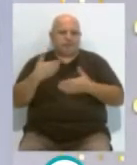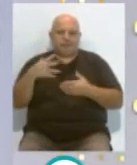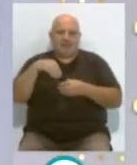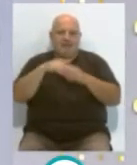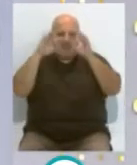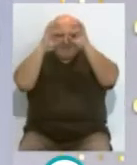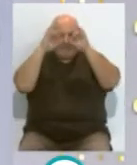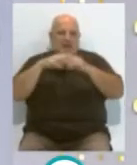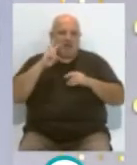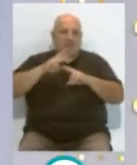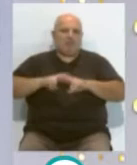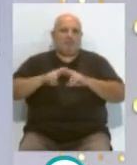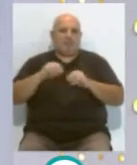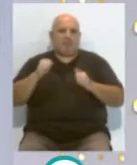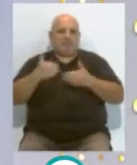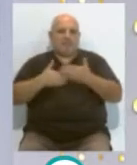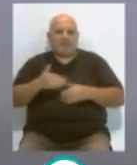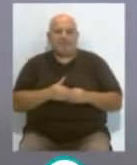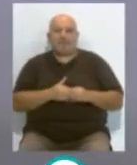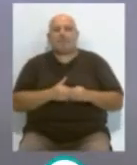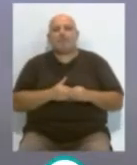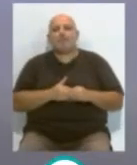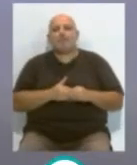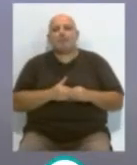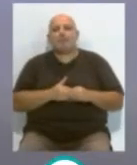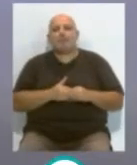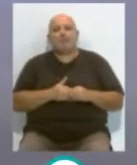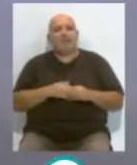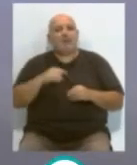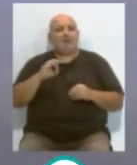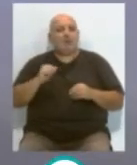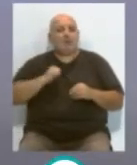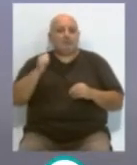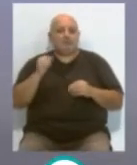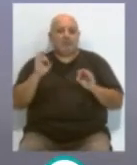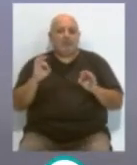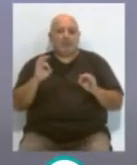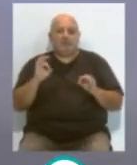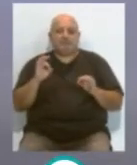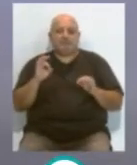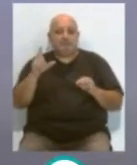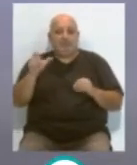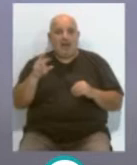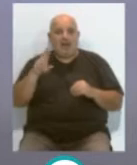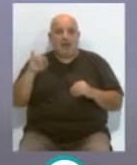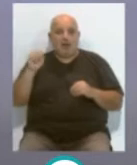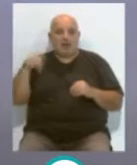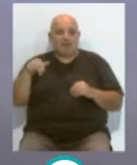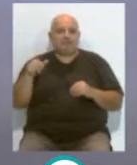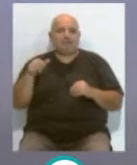para empezar la pretemporada al 100% igual que sus compañeros. Claro, es que justamente Arroyán